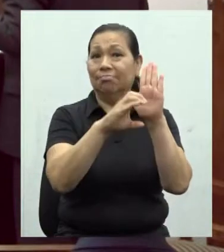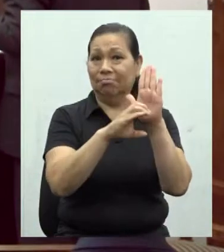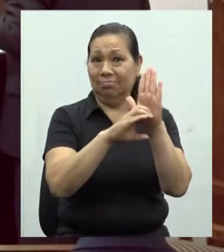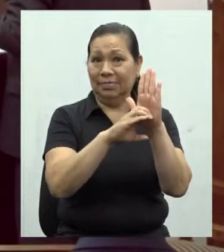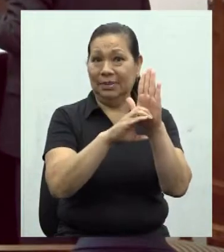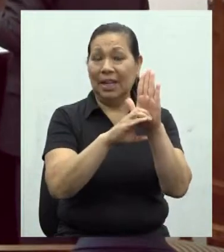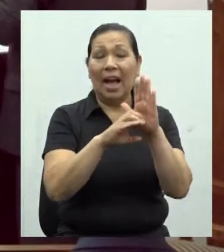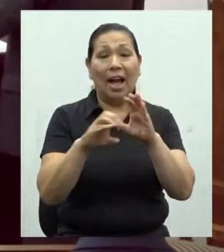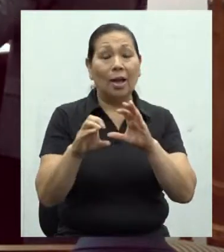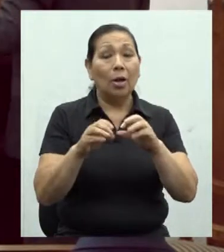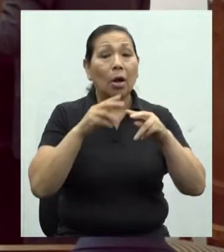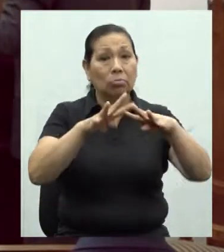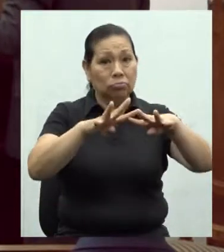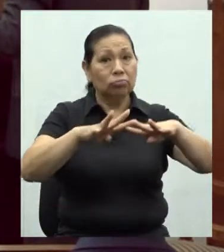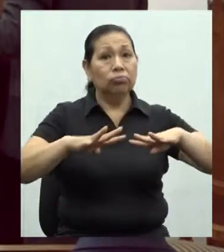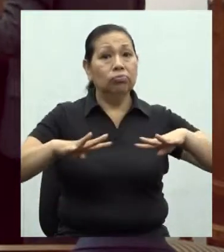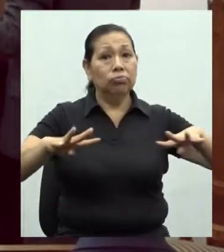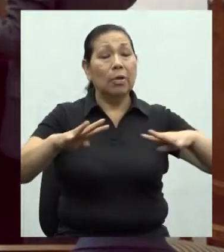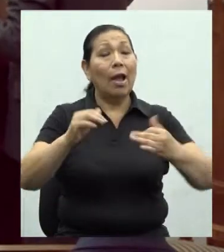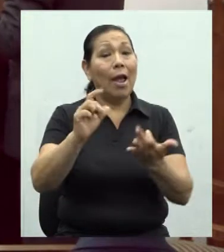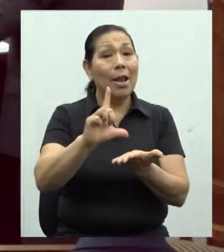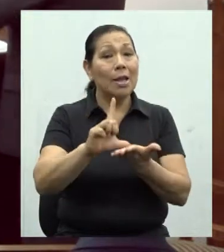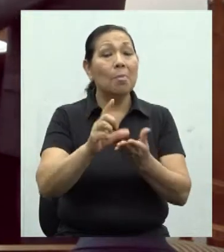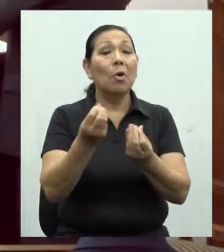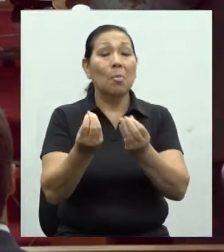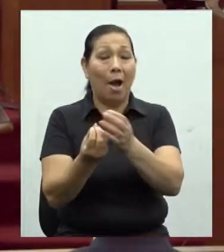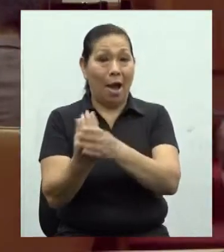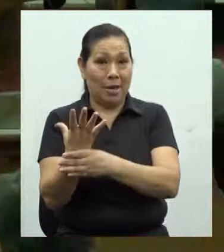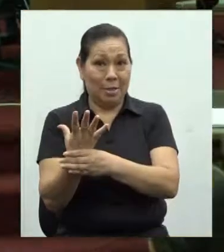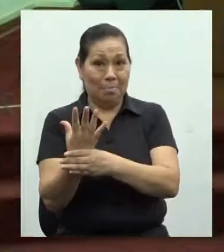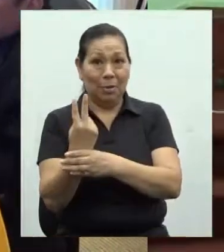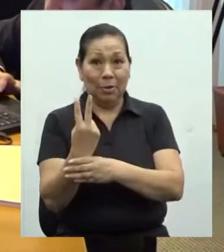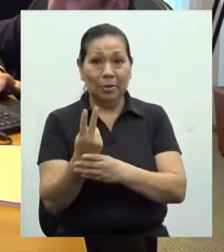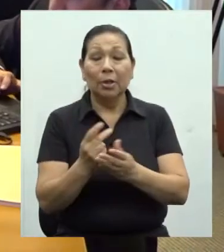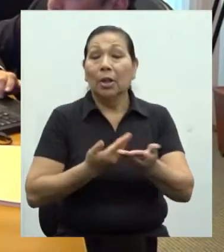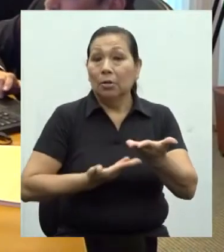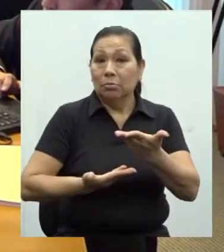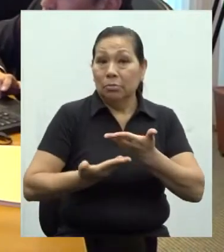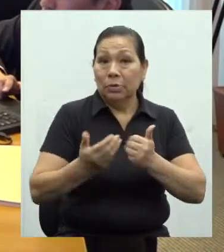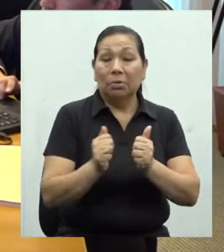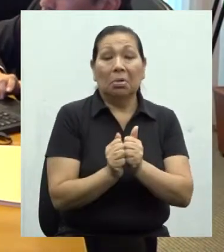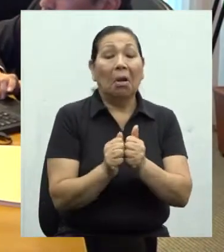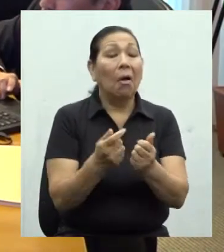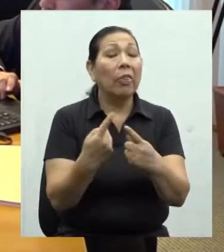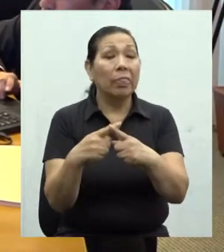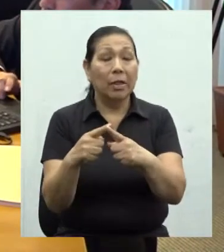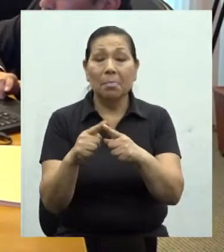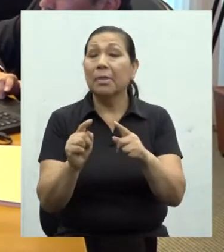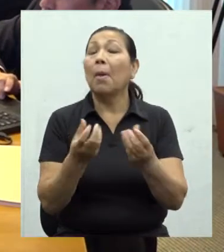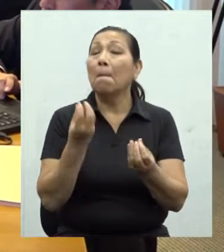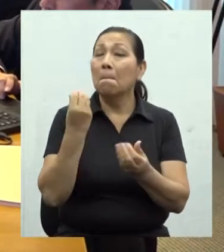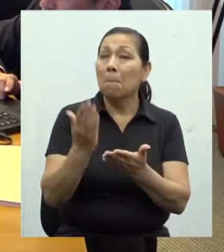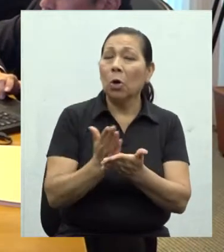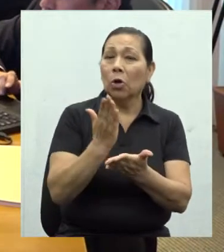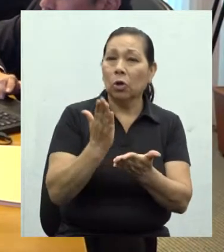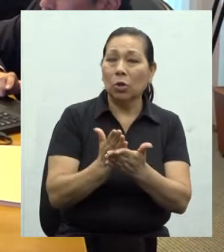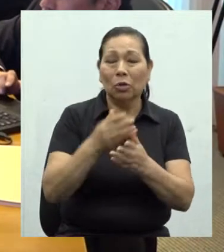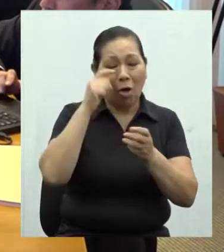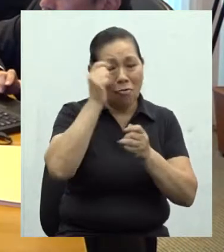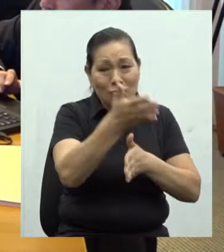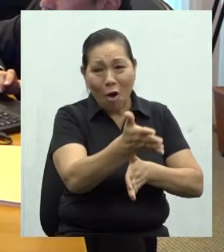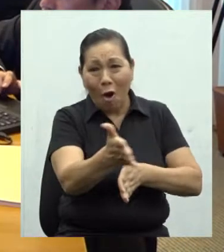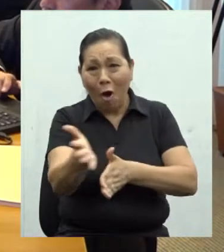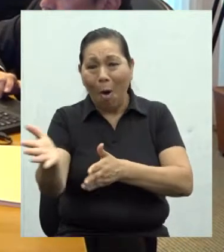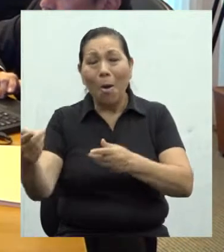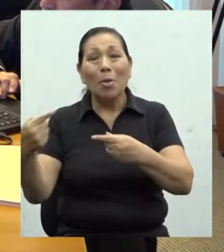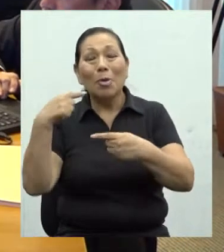Constitucional realizó audiencias públicas en Lima y Arequipa. Transmitirán deliberación por caso de corrida de toros